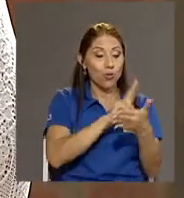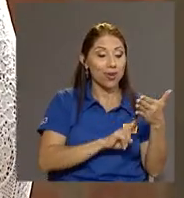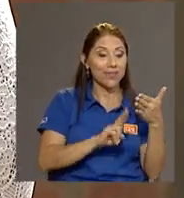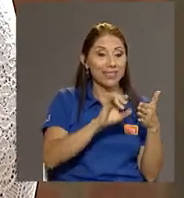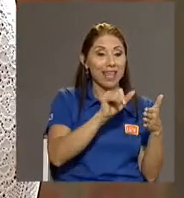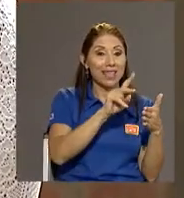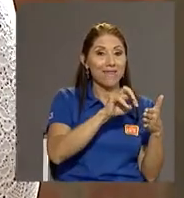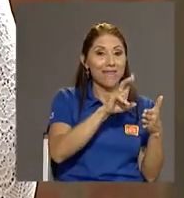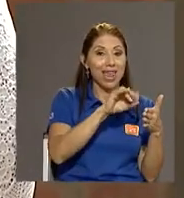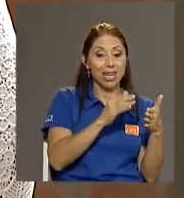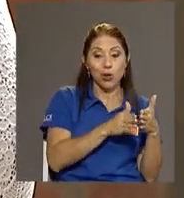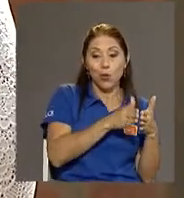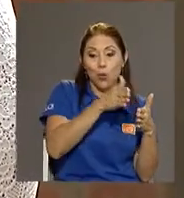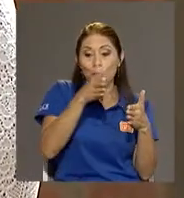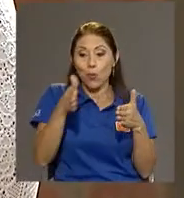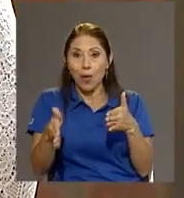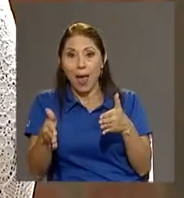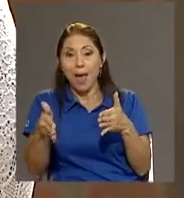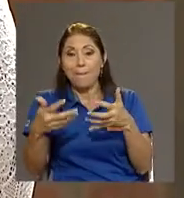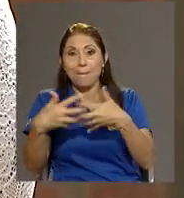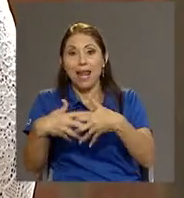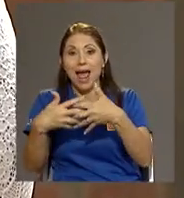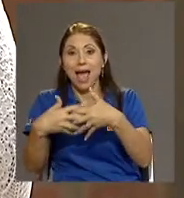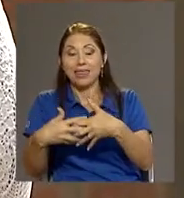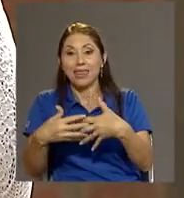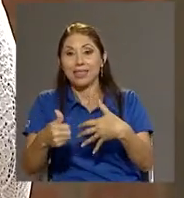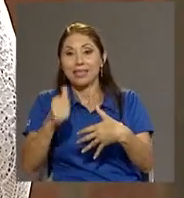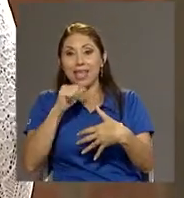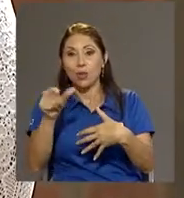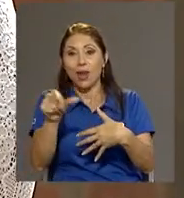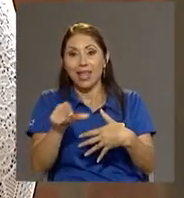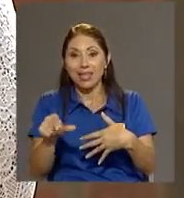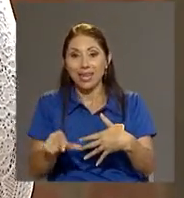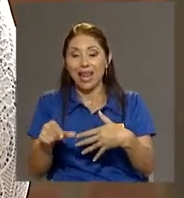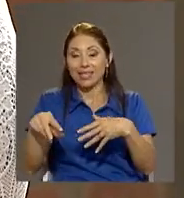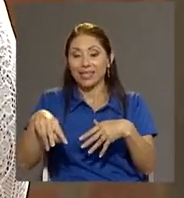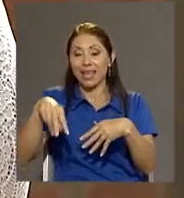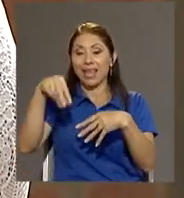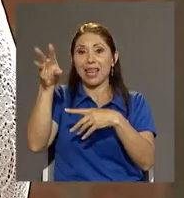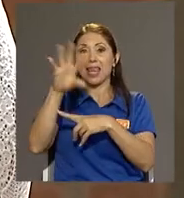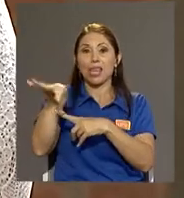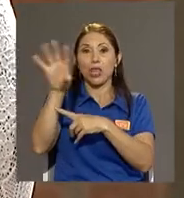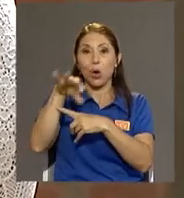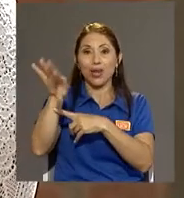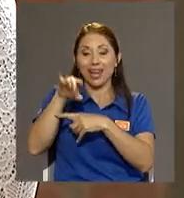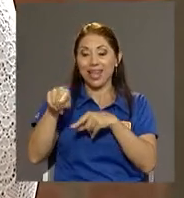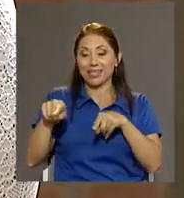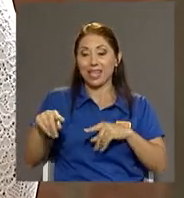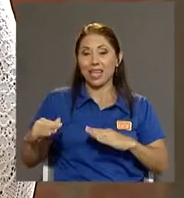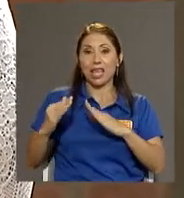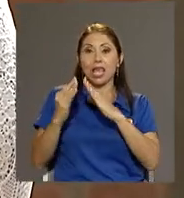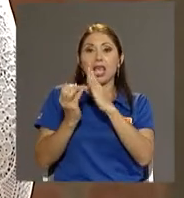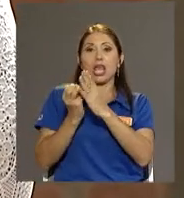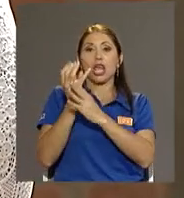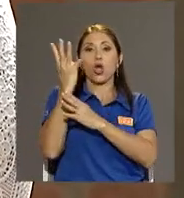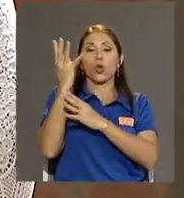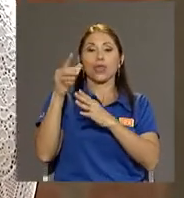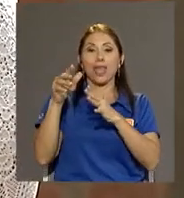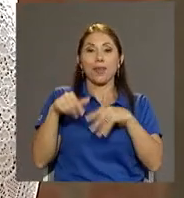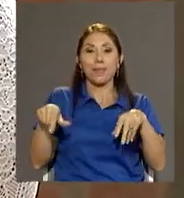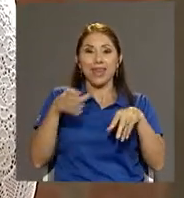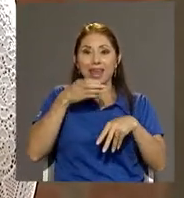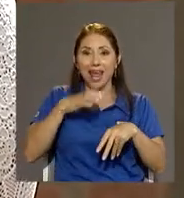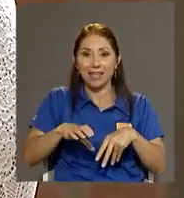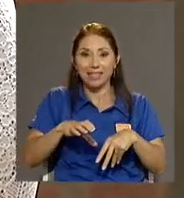las plantas hidroeléctricas, de las plantas eólicas y de las plantas geotérmicas, de la principal fuente